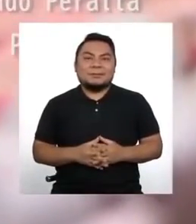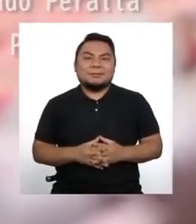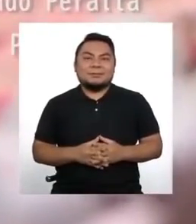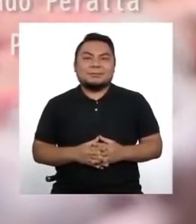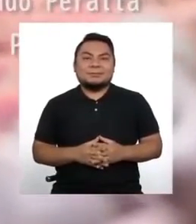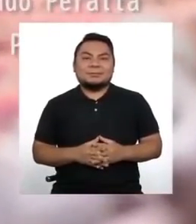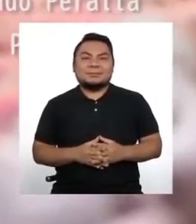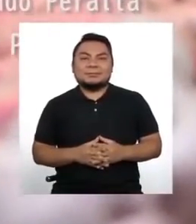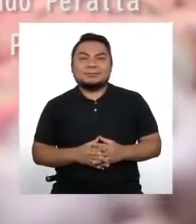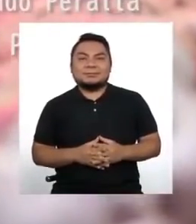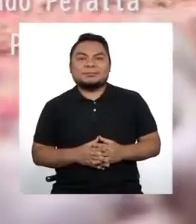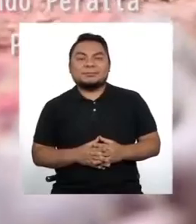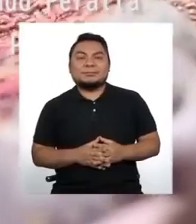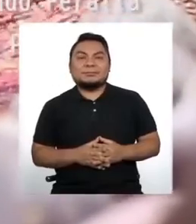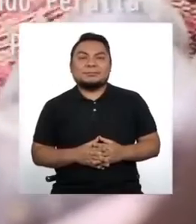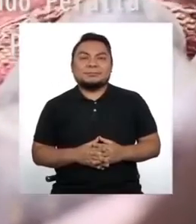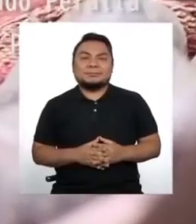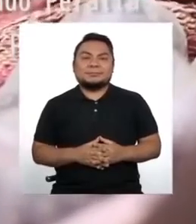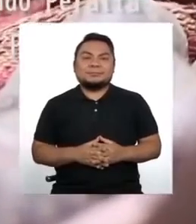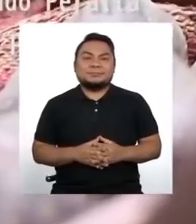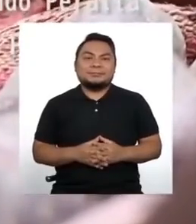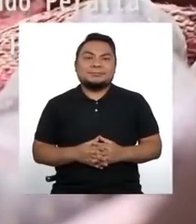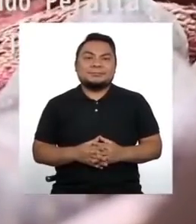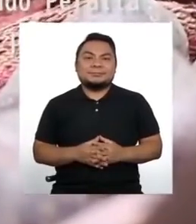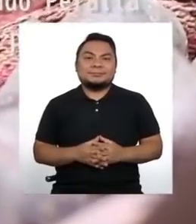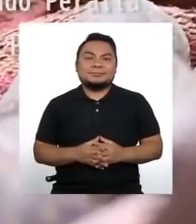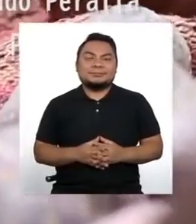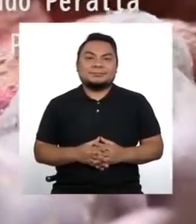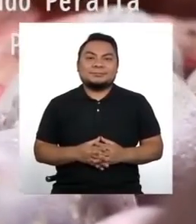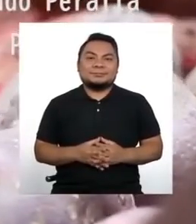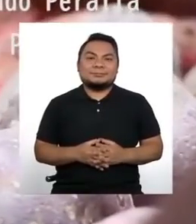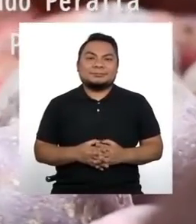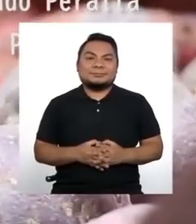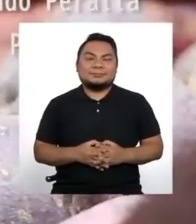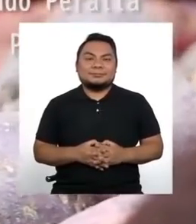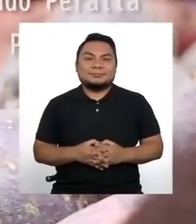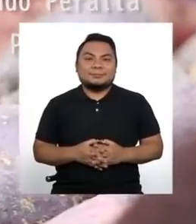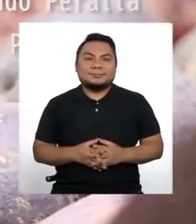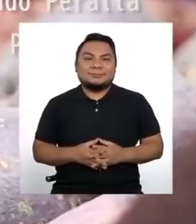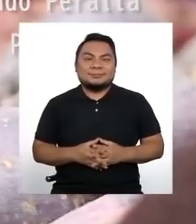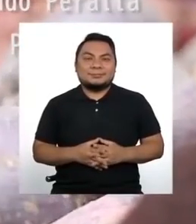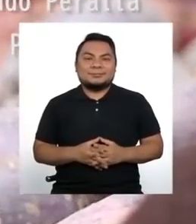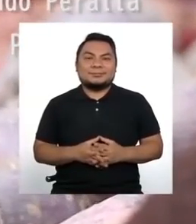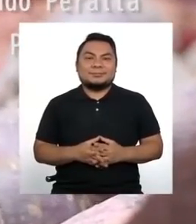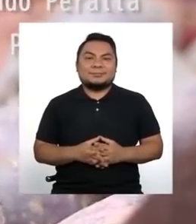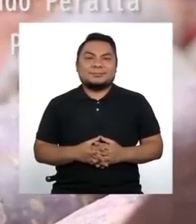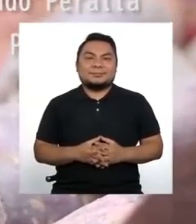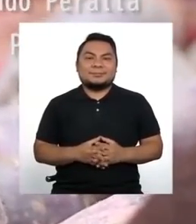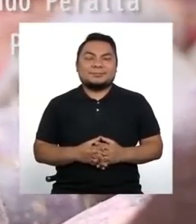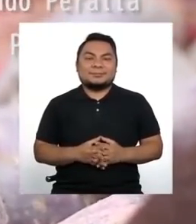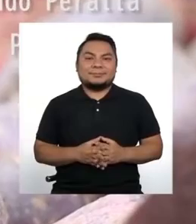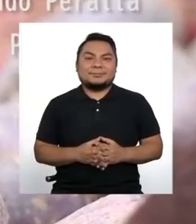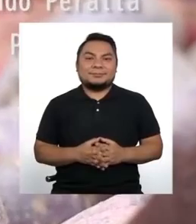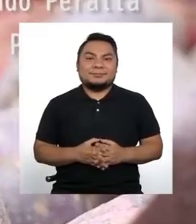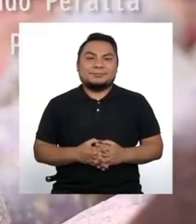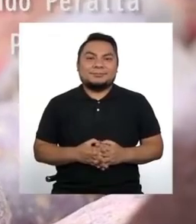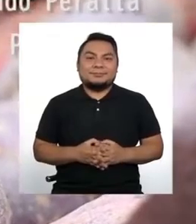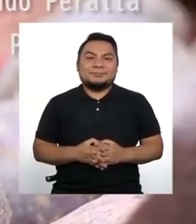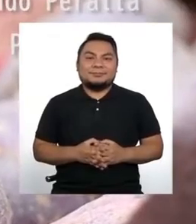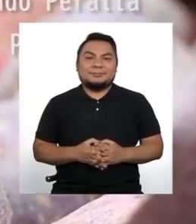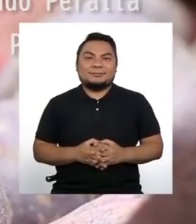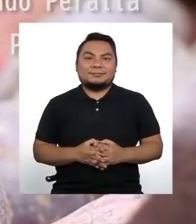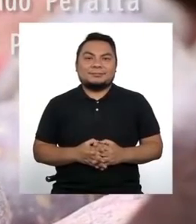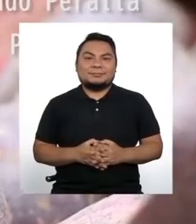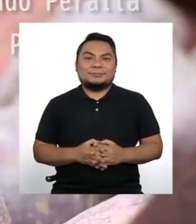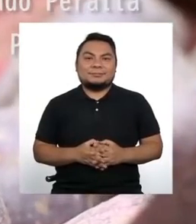independiente, arrodíllate detrás de ella o él para brindarle apoyo. Si le cuesta doblar sus